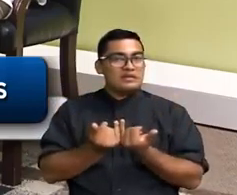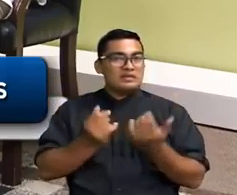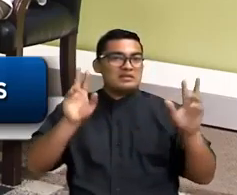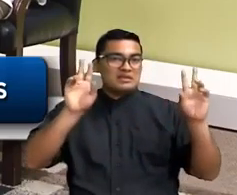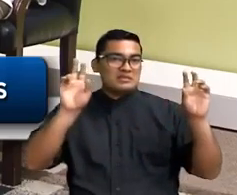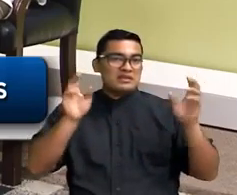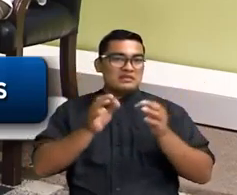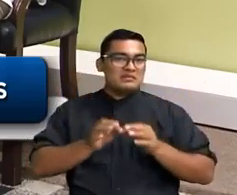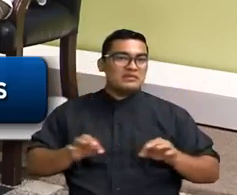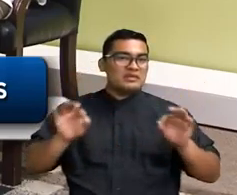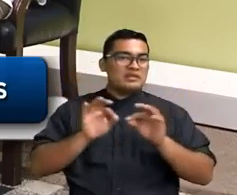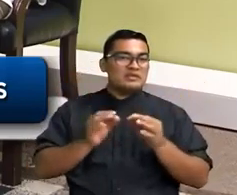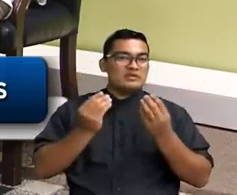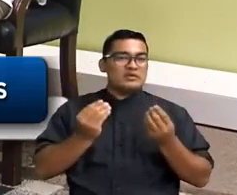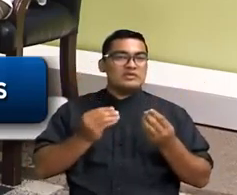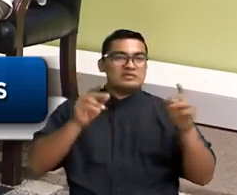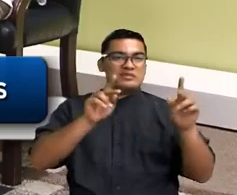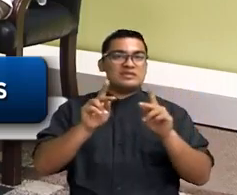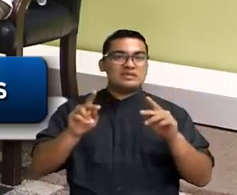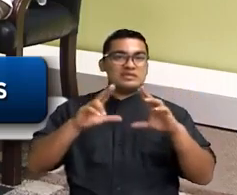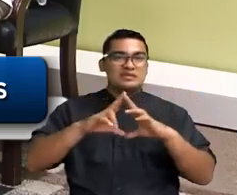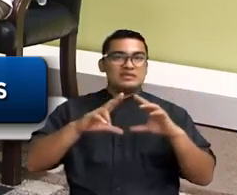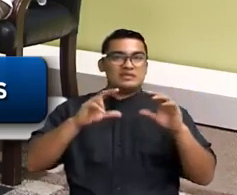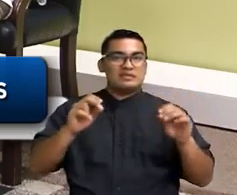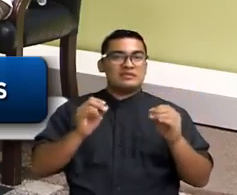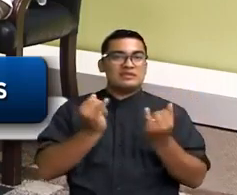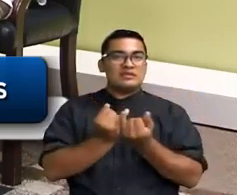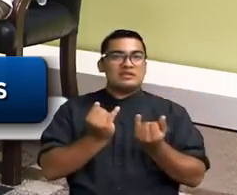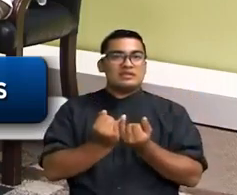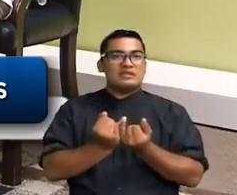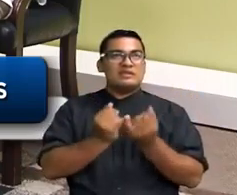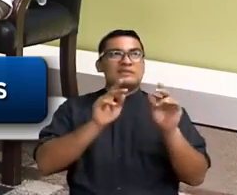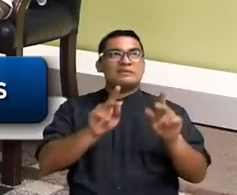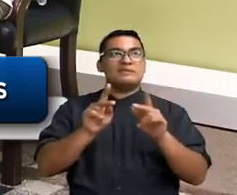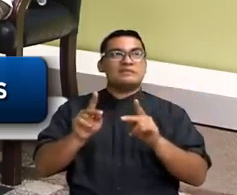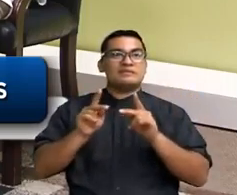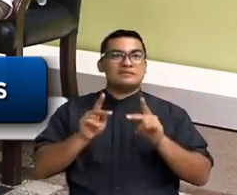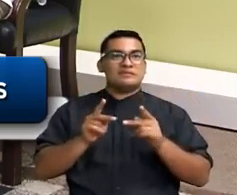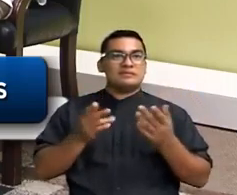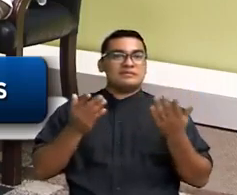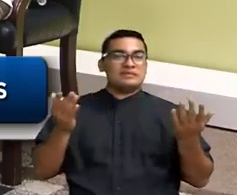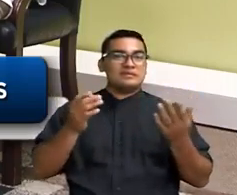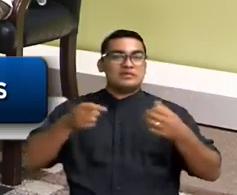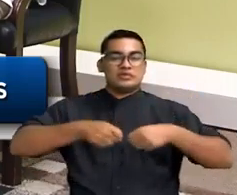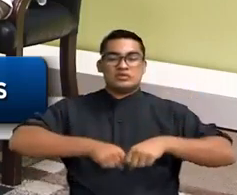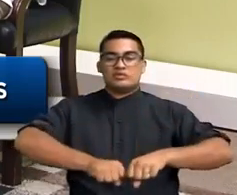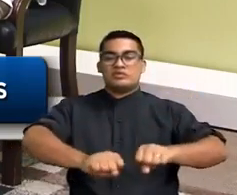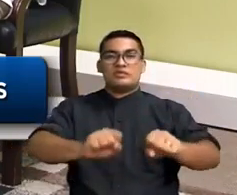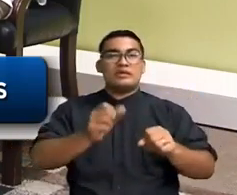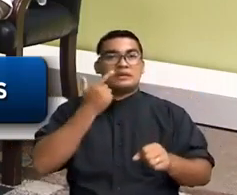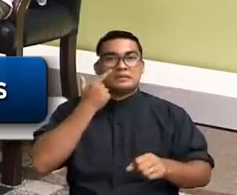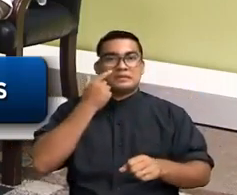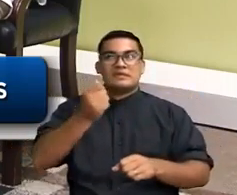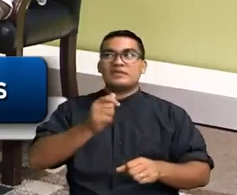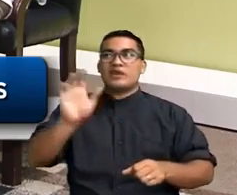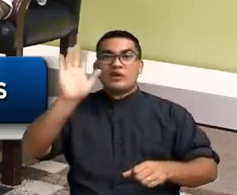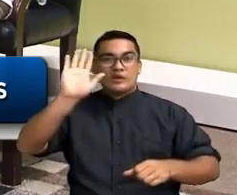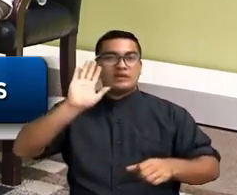muy interesantes para la población nicaragüense. Incluso me he encontrado personas que en los supermercados me reconocen y me